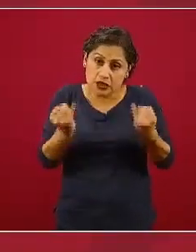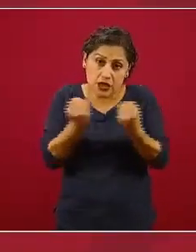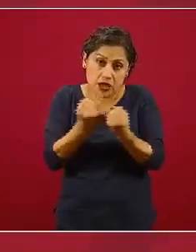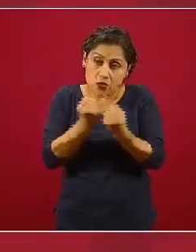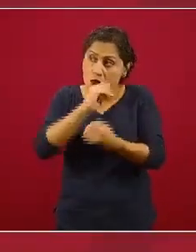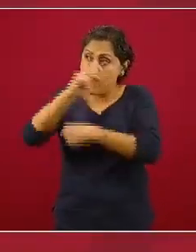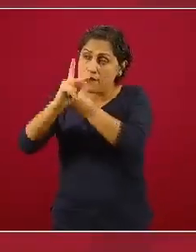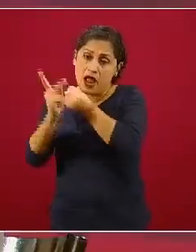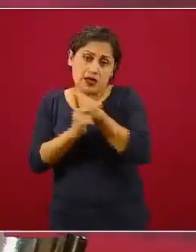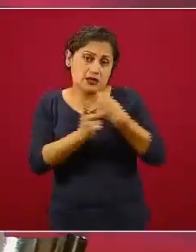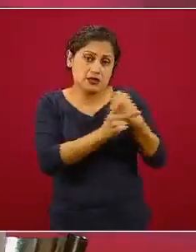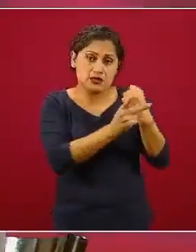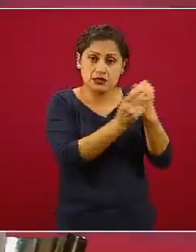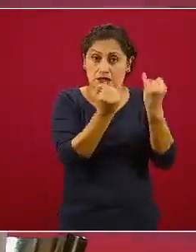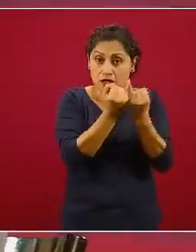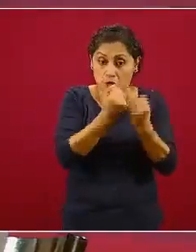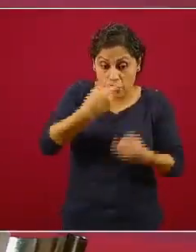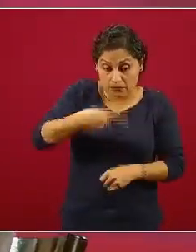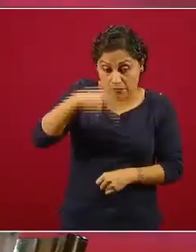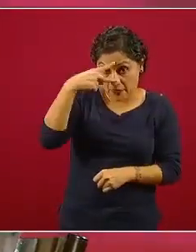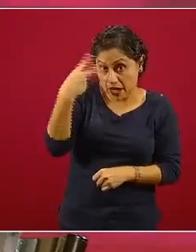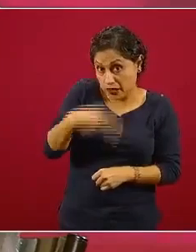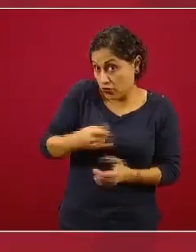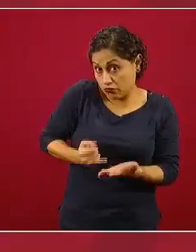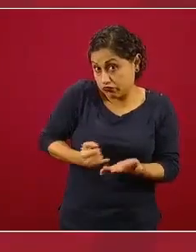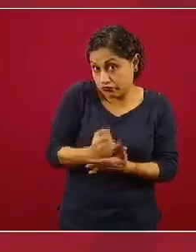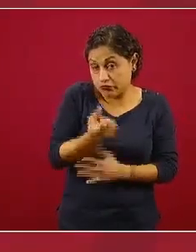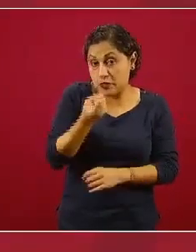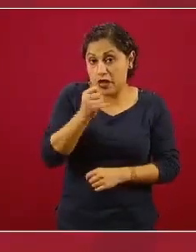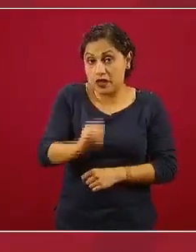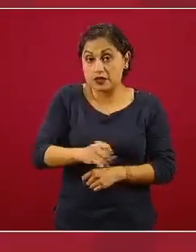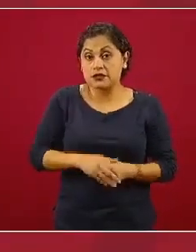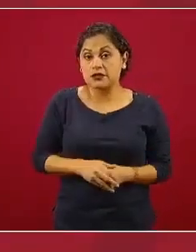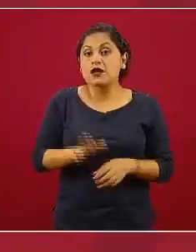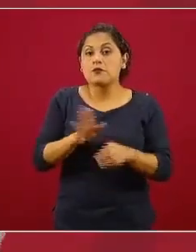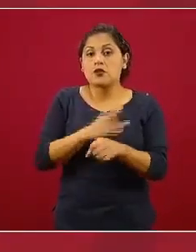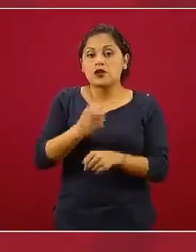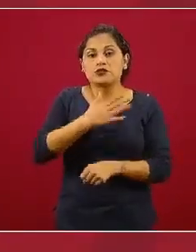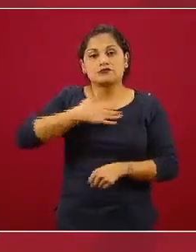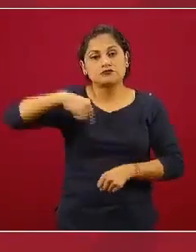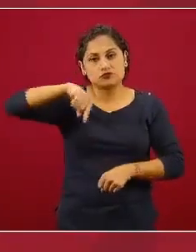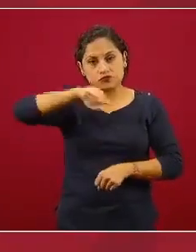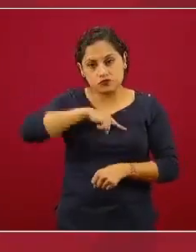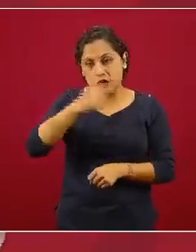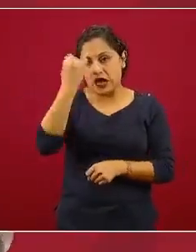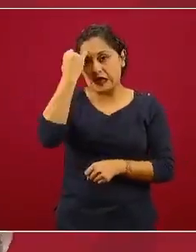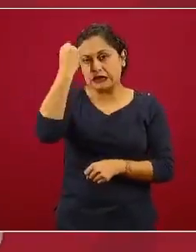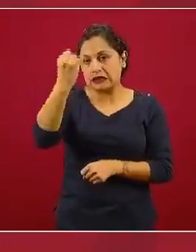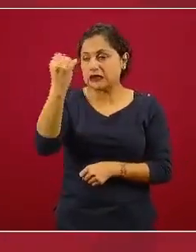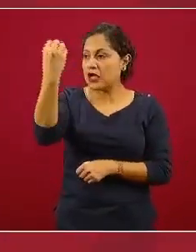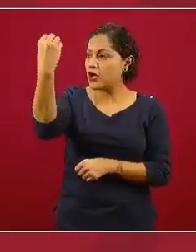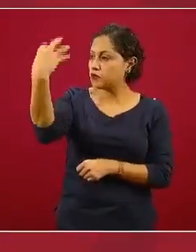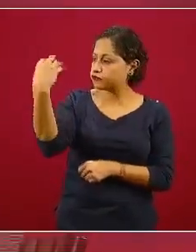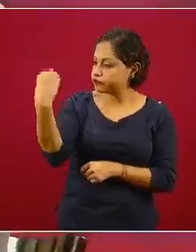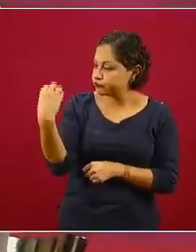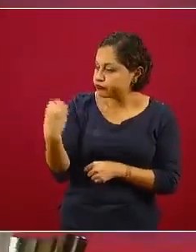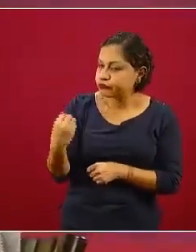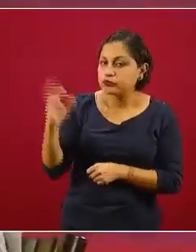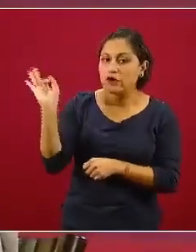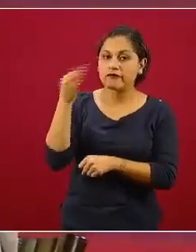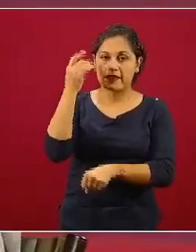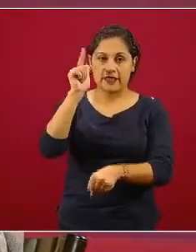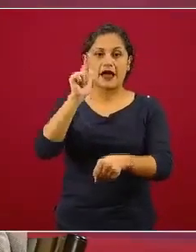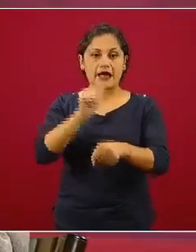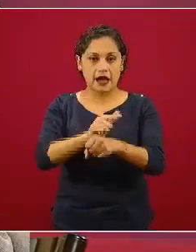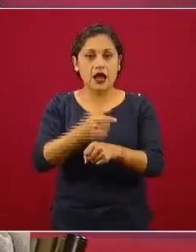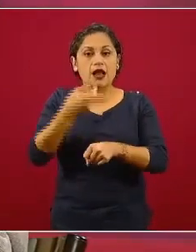le toca hacer ahora, le toca hacer. Y para eso está el semáforo, y el semáforo va a ser un solo semáforo federal, pero